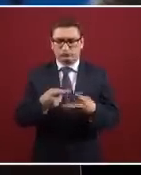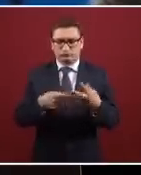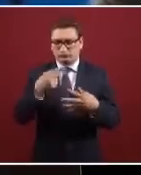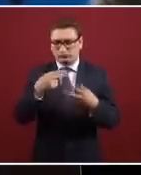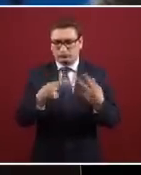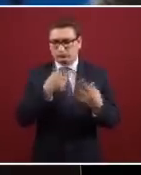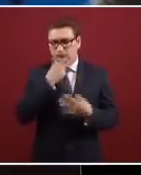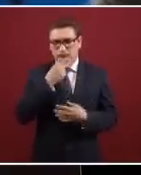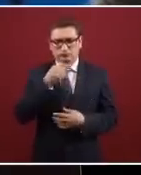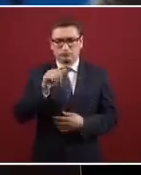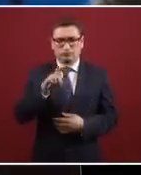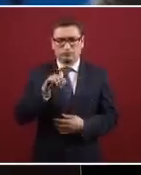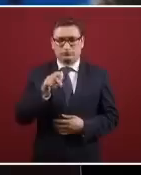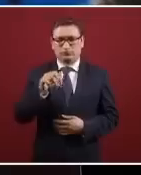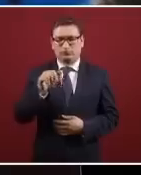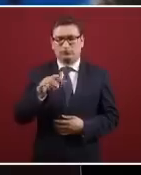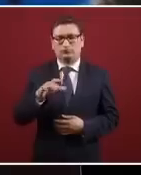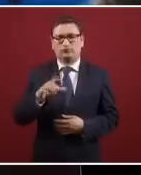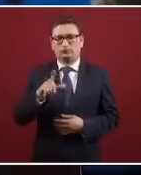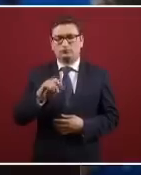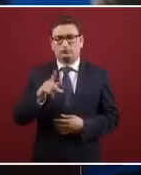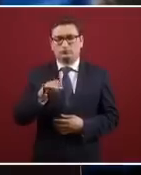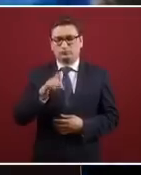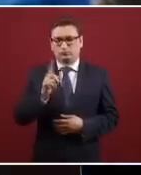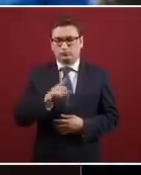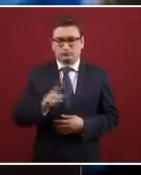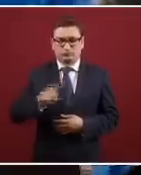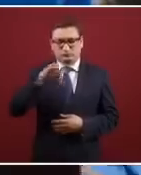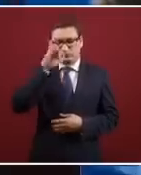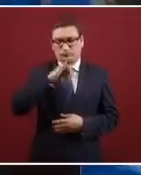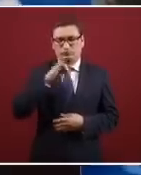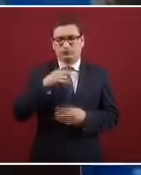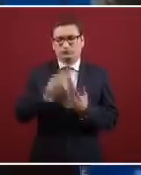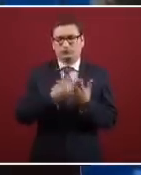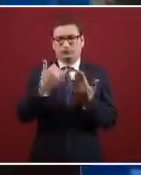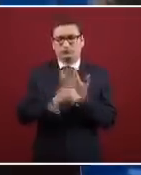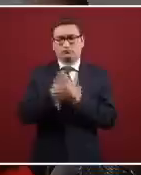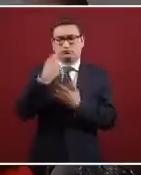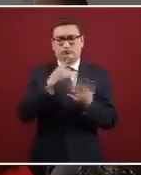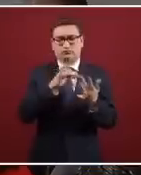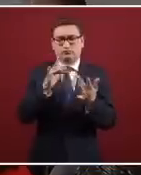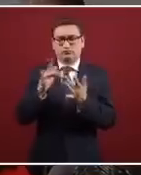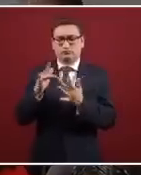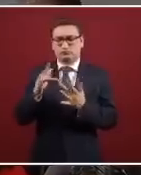Adrián Montes de Oca Garduño, jefe de proyectos de vinculación del abogado general,